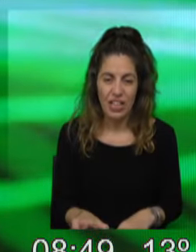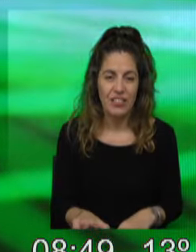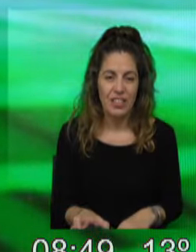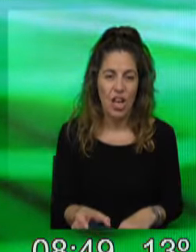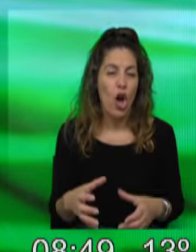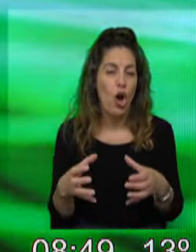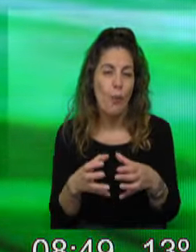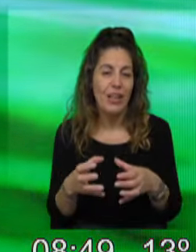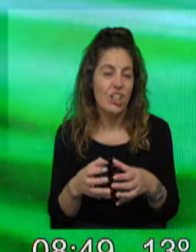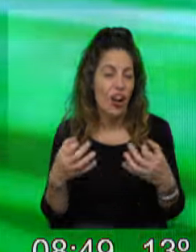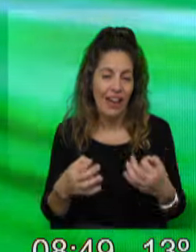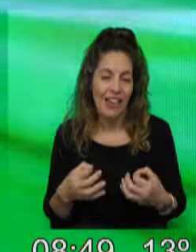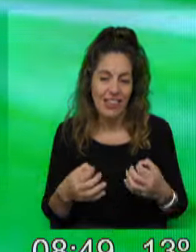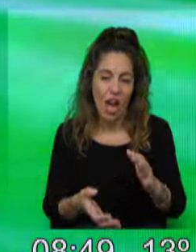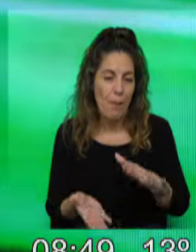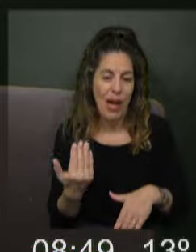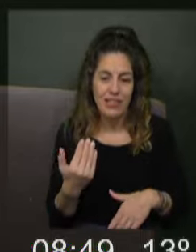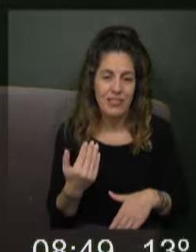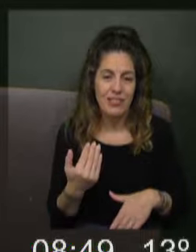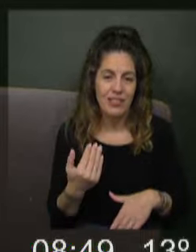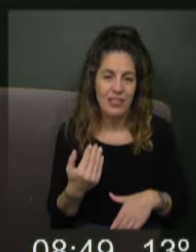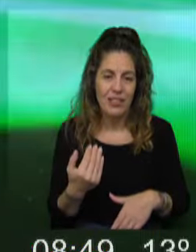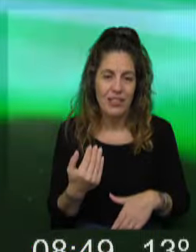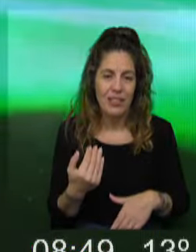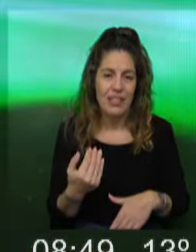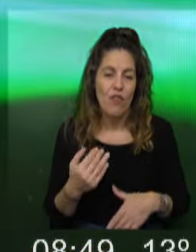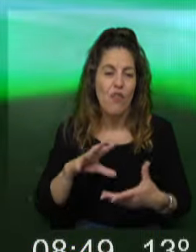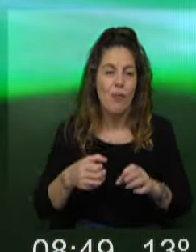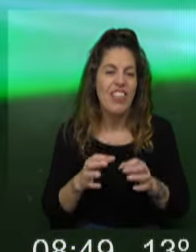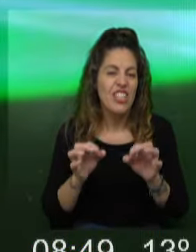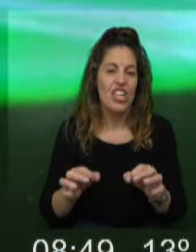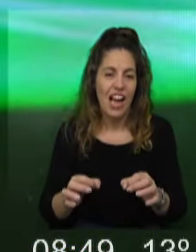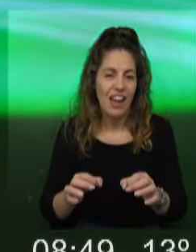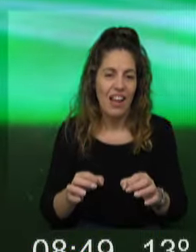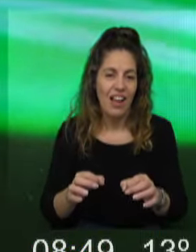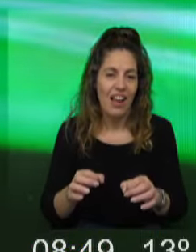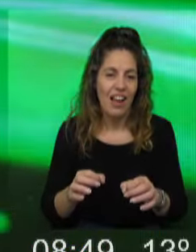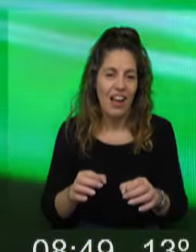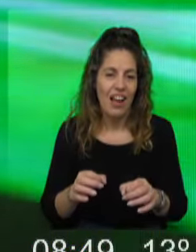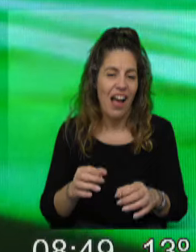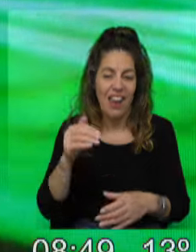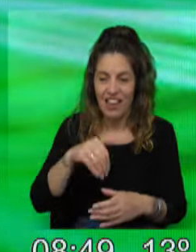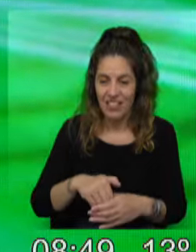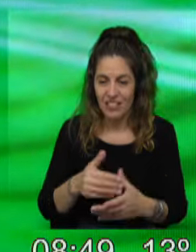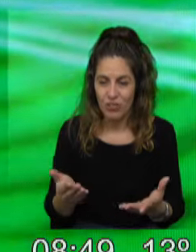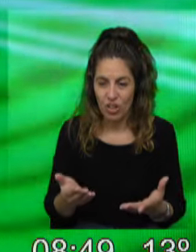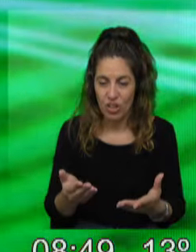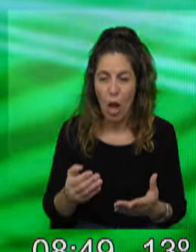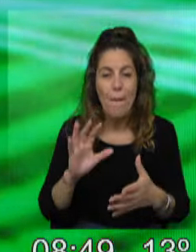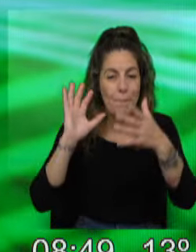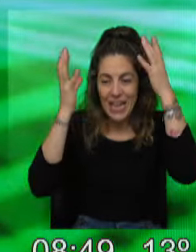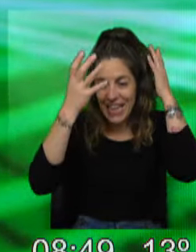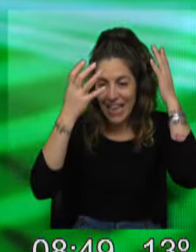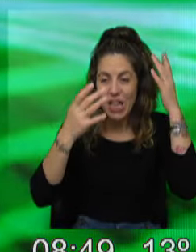con partidos que en realidad son más que nada vehículos electorales mi ley es es el caso